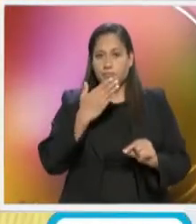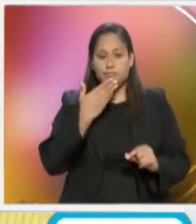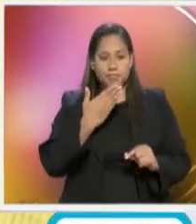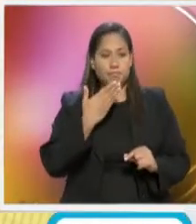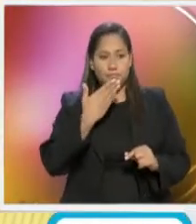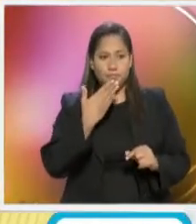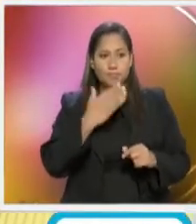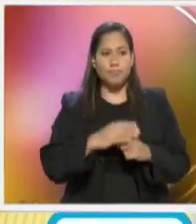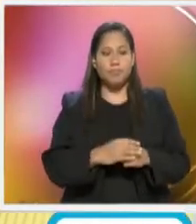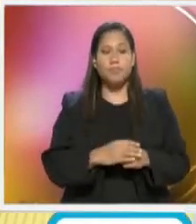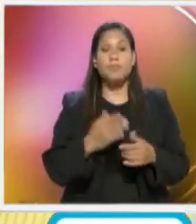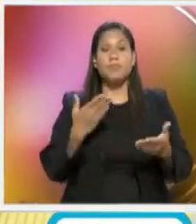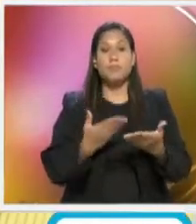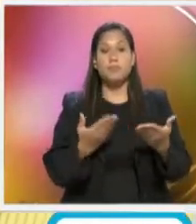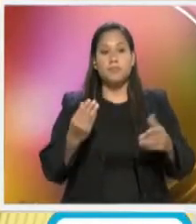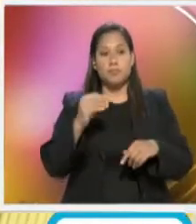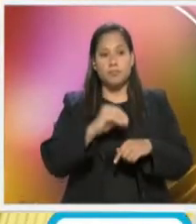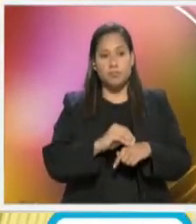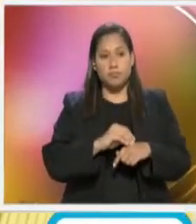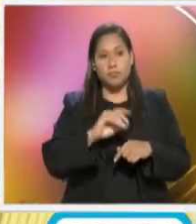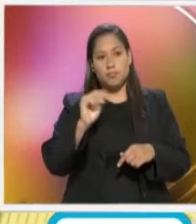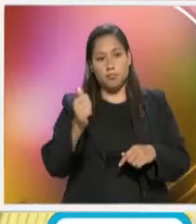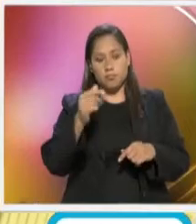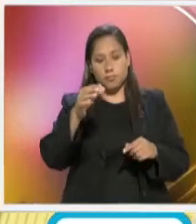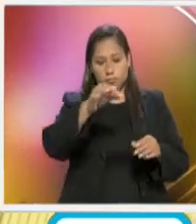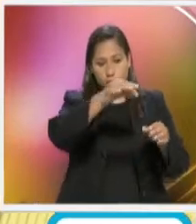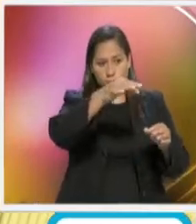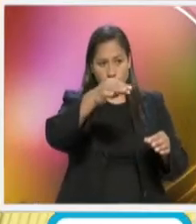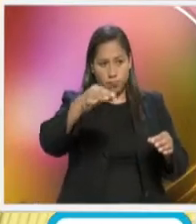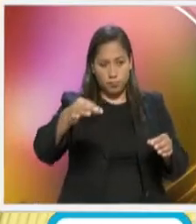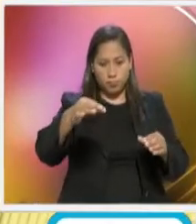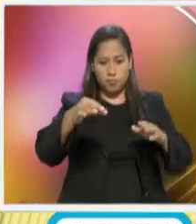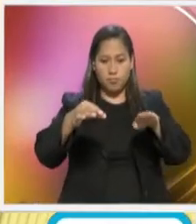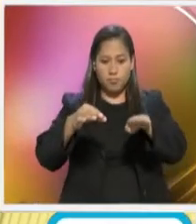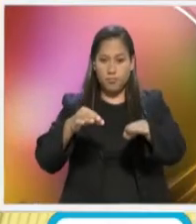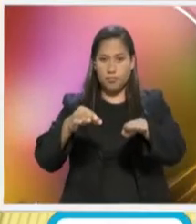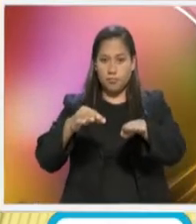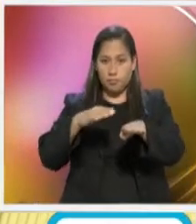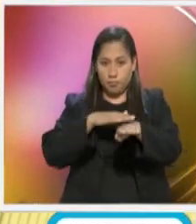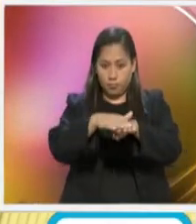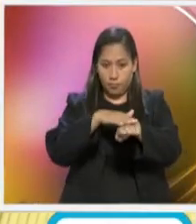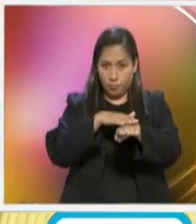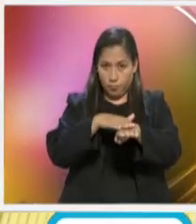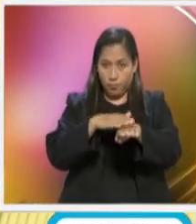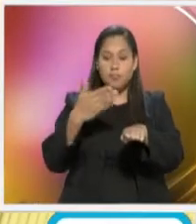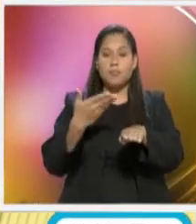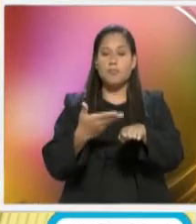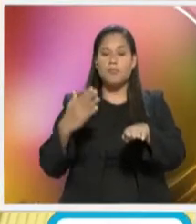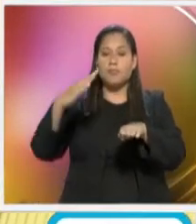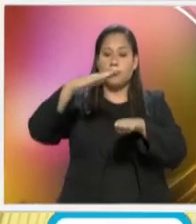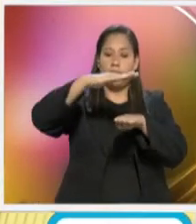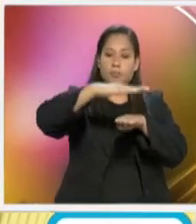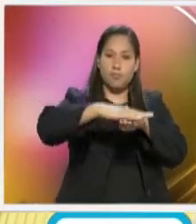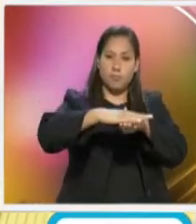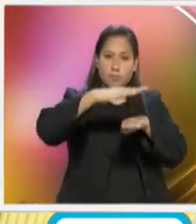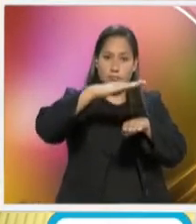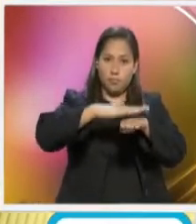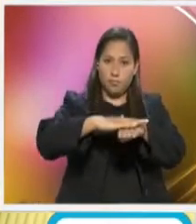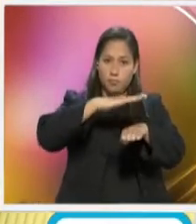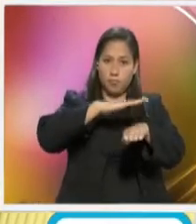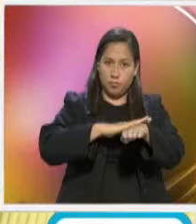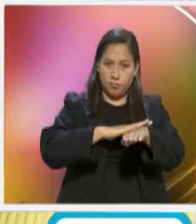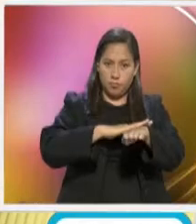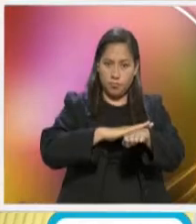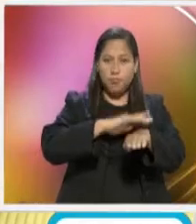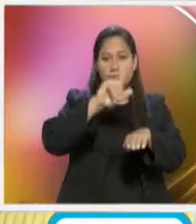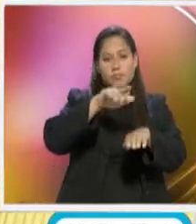bien. Y vamos Muy a bien. poner ahora otro piso. La idea es ponerlo encontrado. Si primero pusimos calabazas así, ahora se los vamos a poner al revés. Primero vertical y